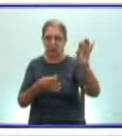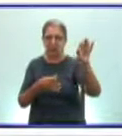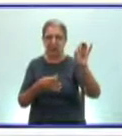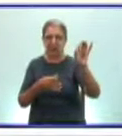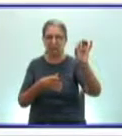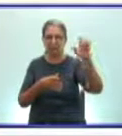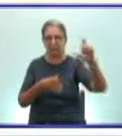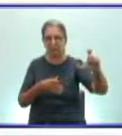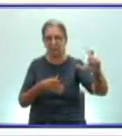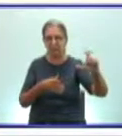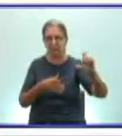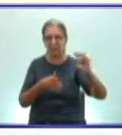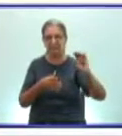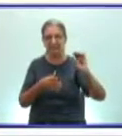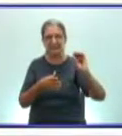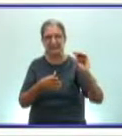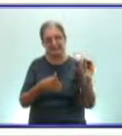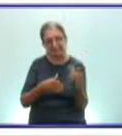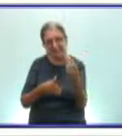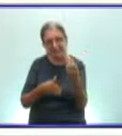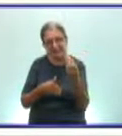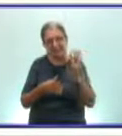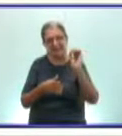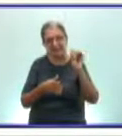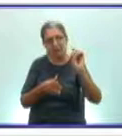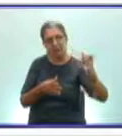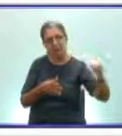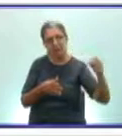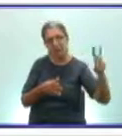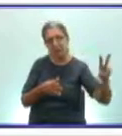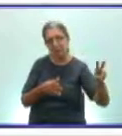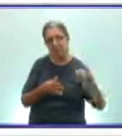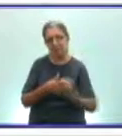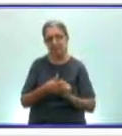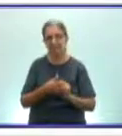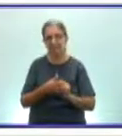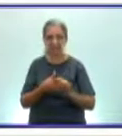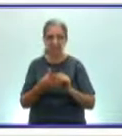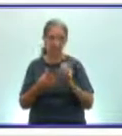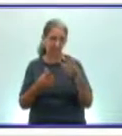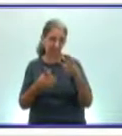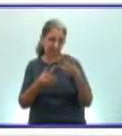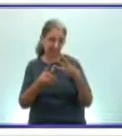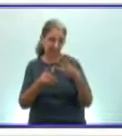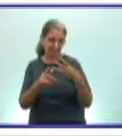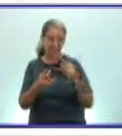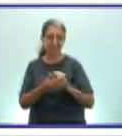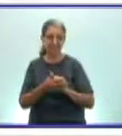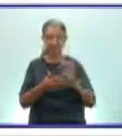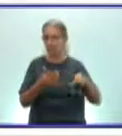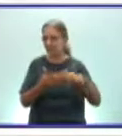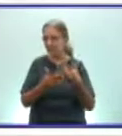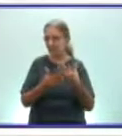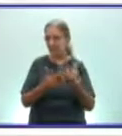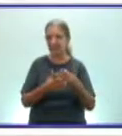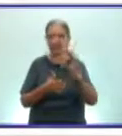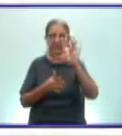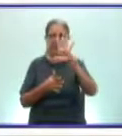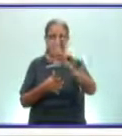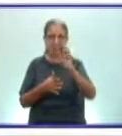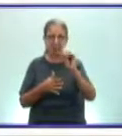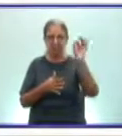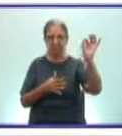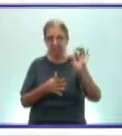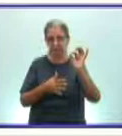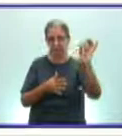es 0,2. La tercera proposición, el 50% de las temperaturas son